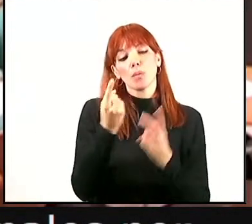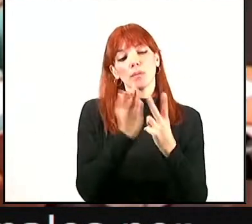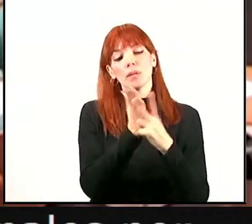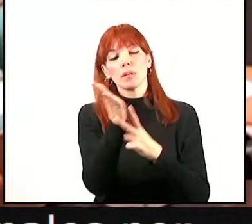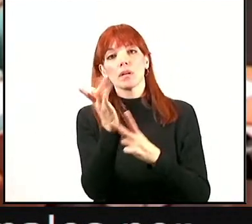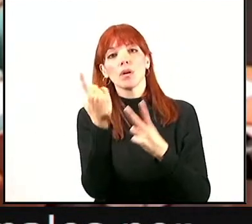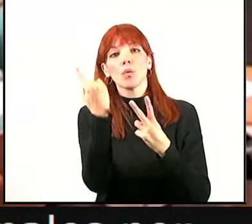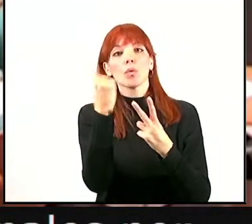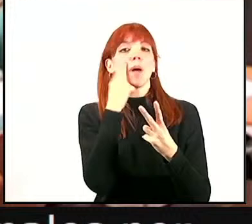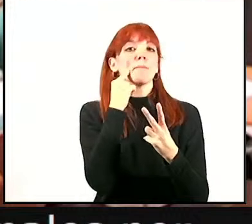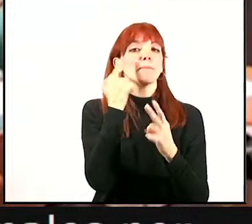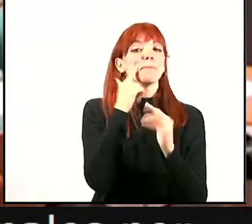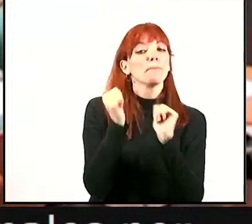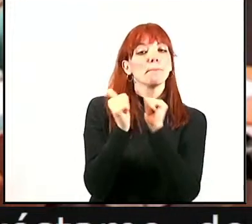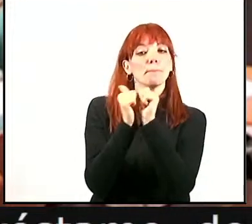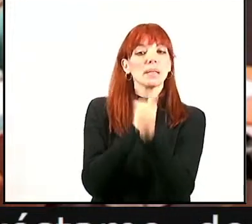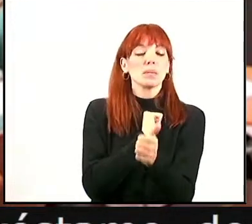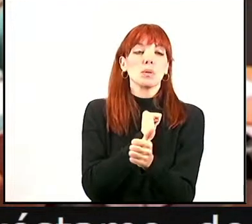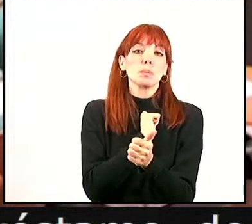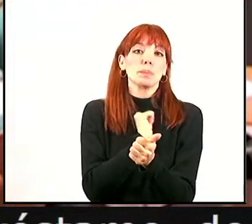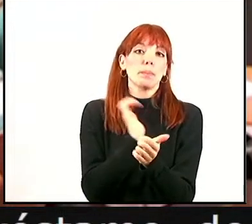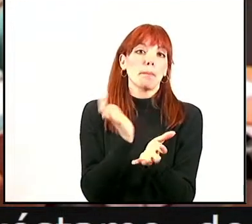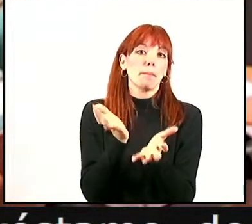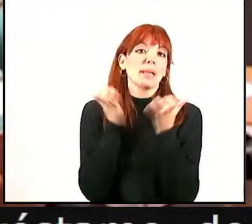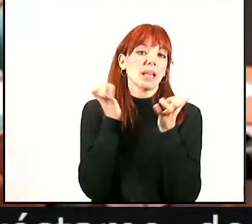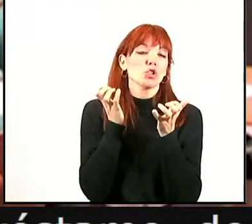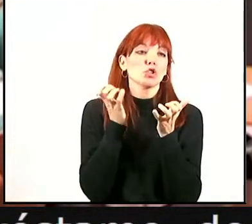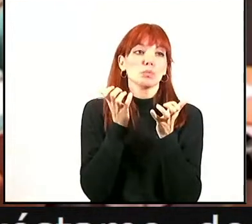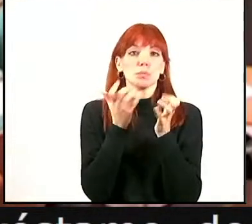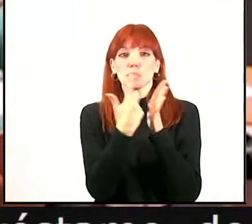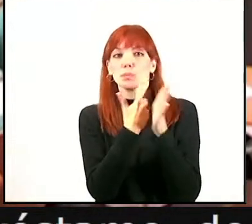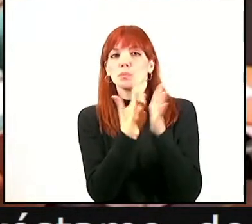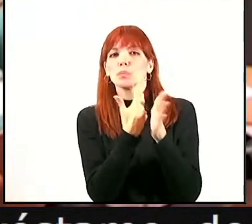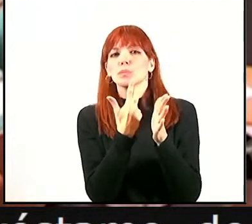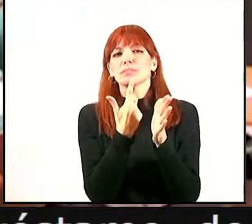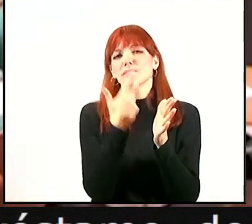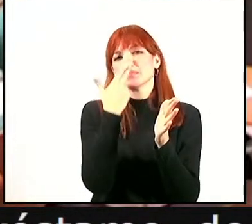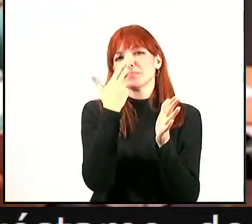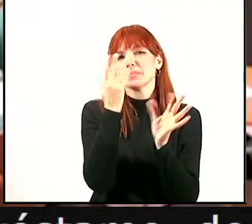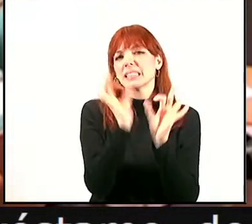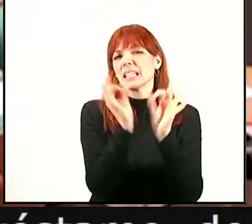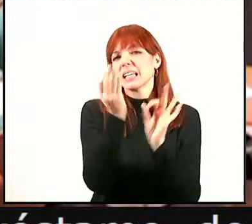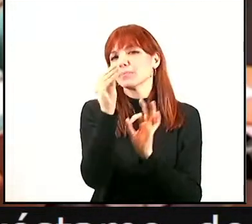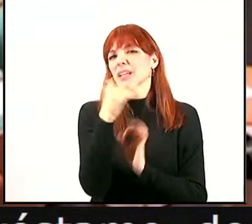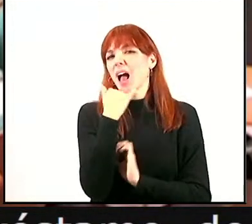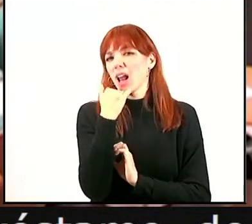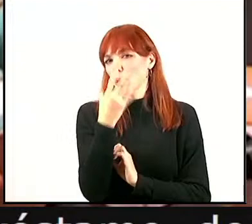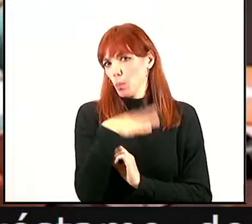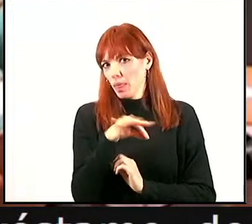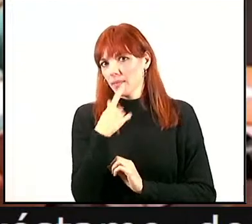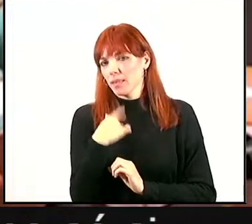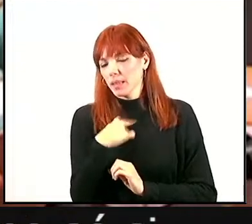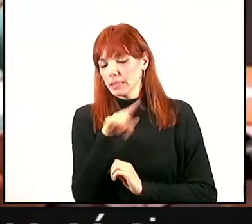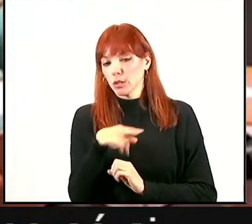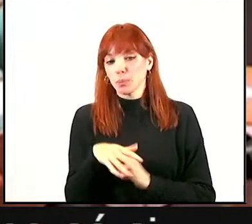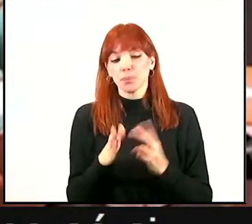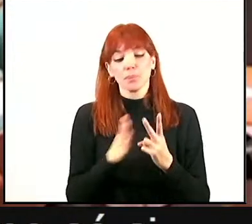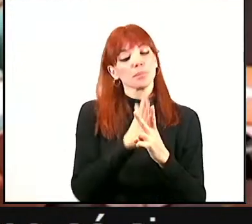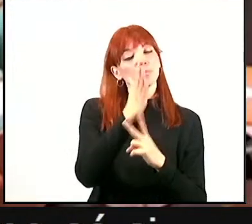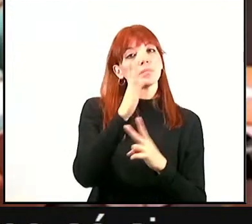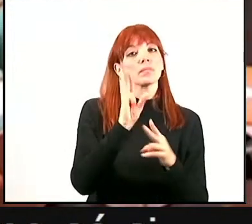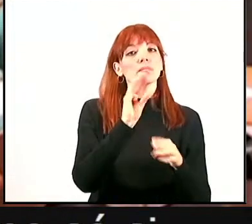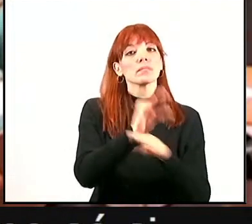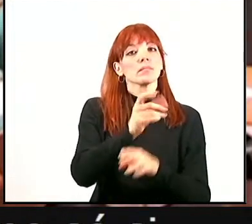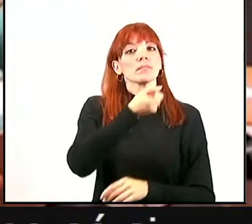va a ser, bueno, ventajoso, no sé si puede decirnos qué tipo de interés o cuáles serían esas ventajas, y por otro lado, ¿cómo son esas ayudas,